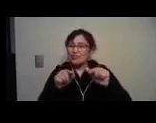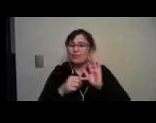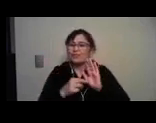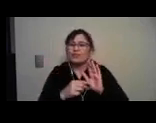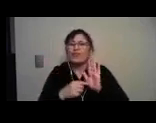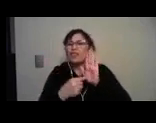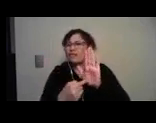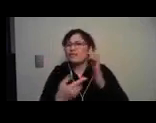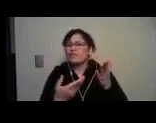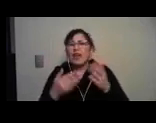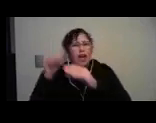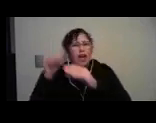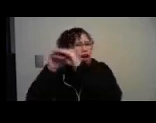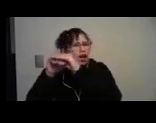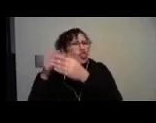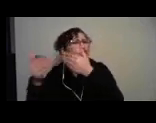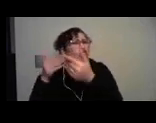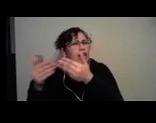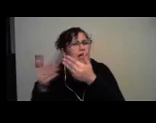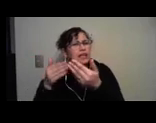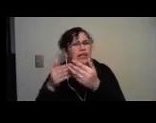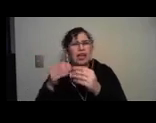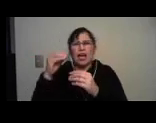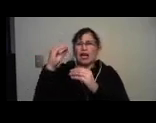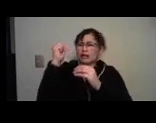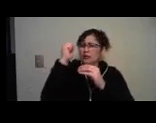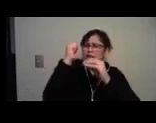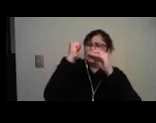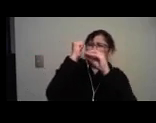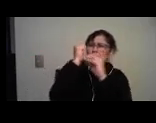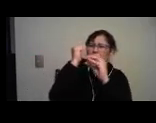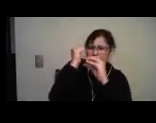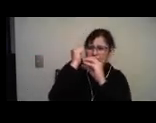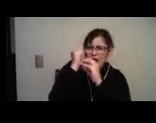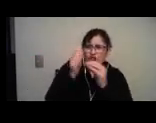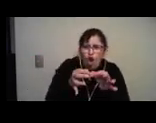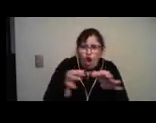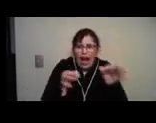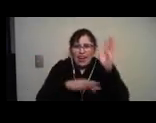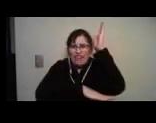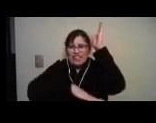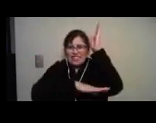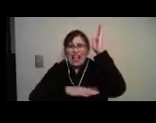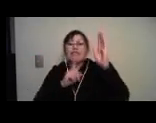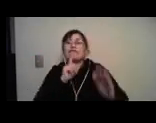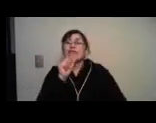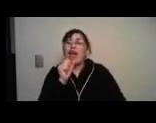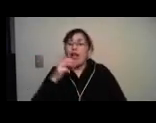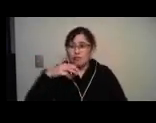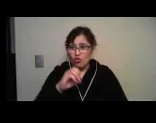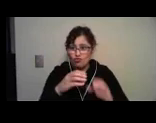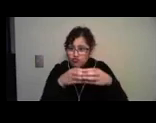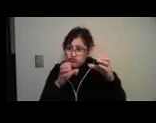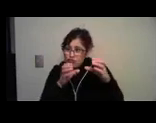o almacenada a nivel del cerebelo, a nivel de los ganglios basales, ¿cierto? A nivel del tálamo también, que es el